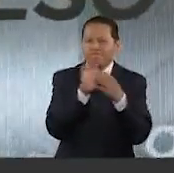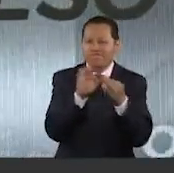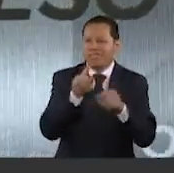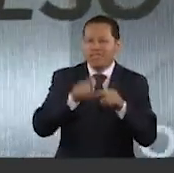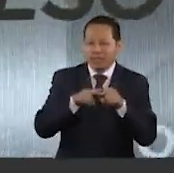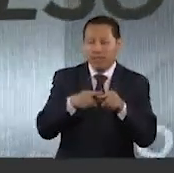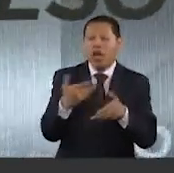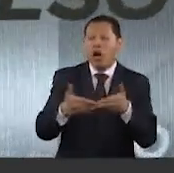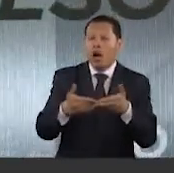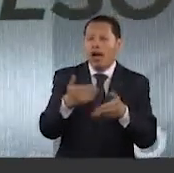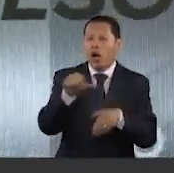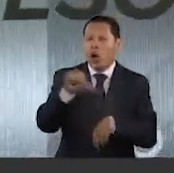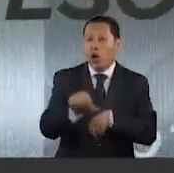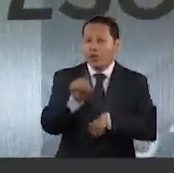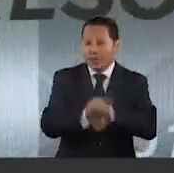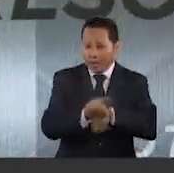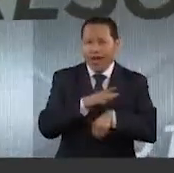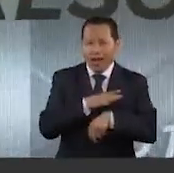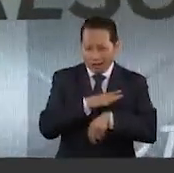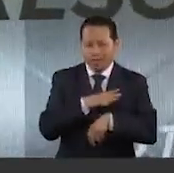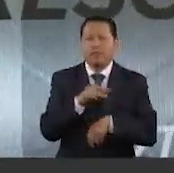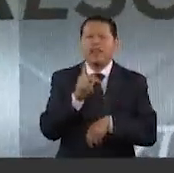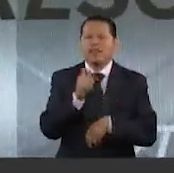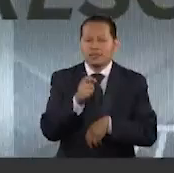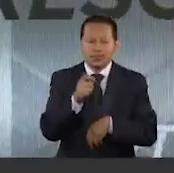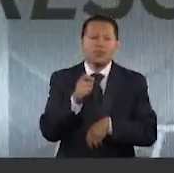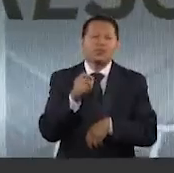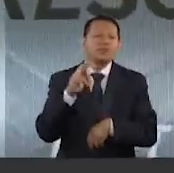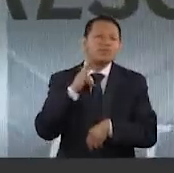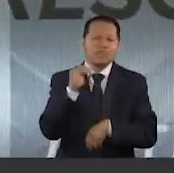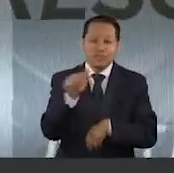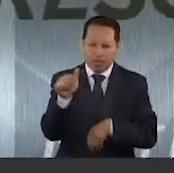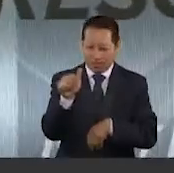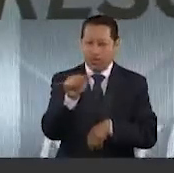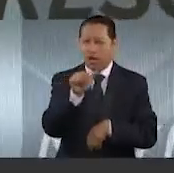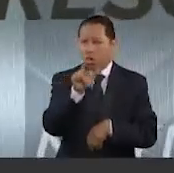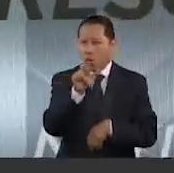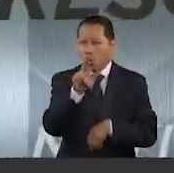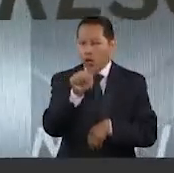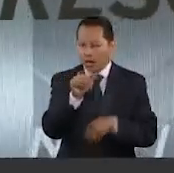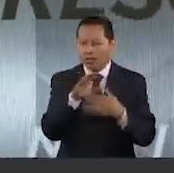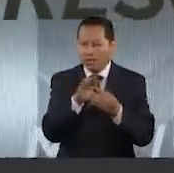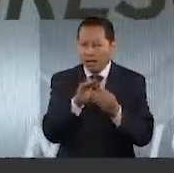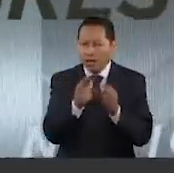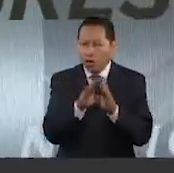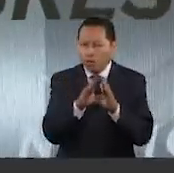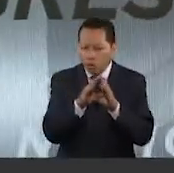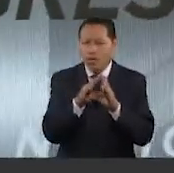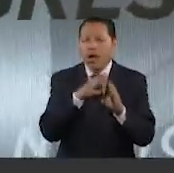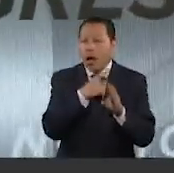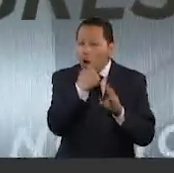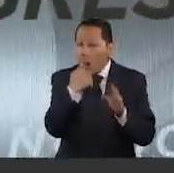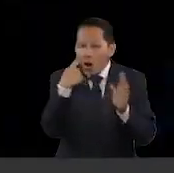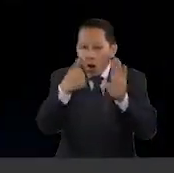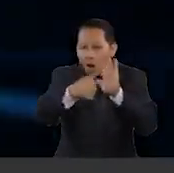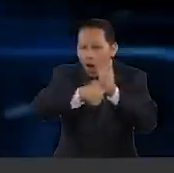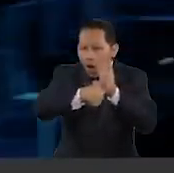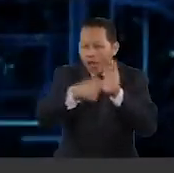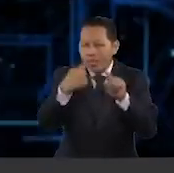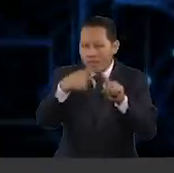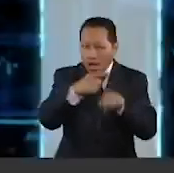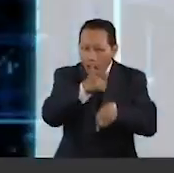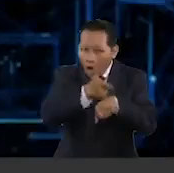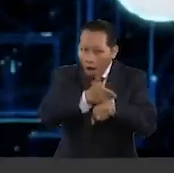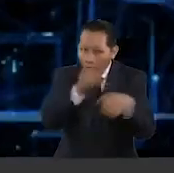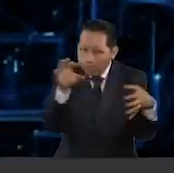es Aurora quien nos acompaña y nos va a hablar sobre los avances en materia de datos de identificación biométrica. Vamos a ver.